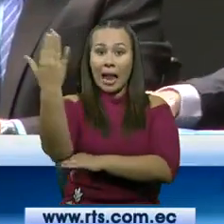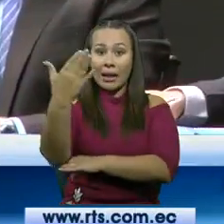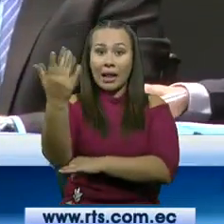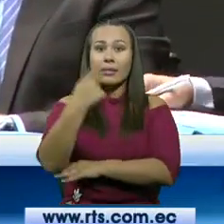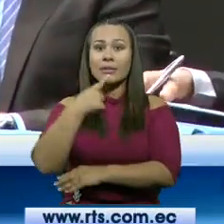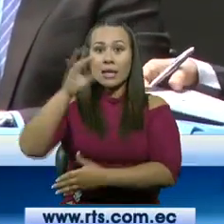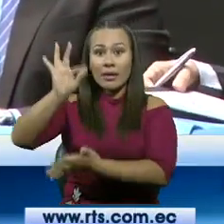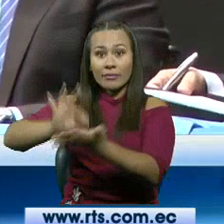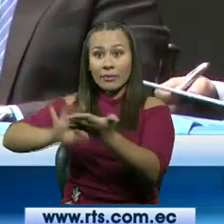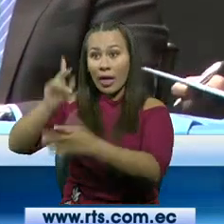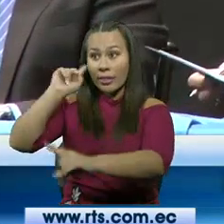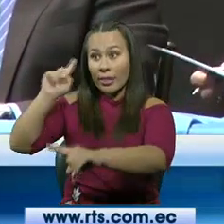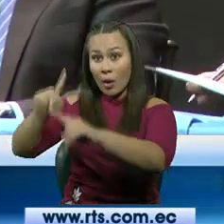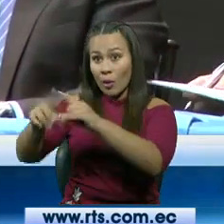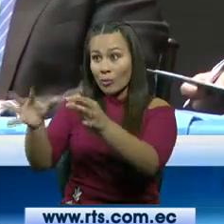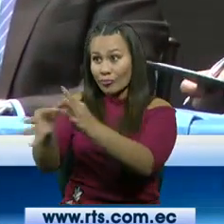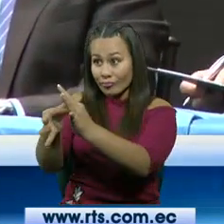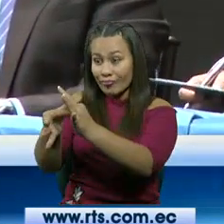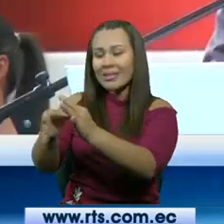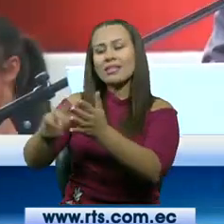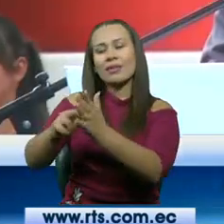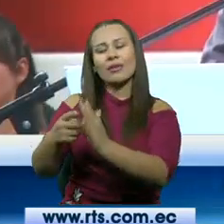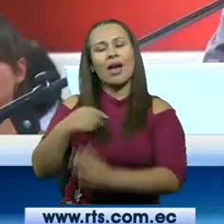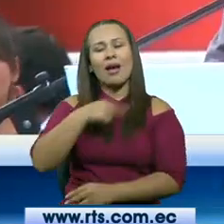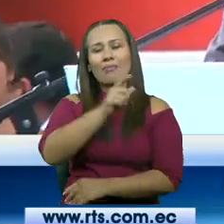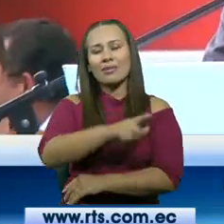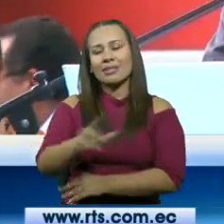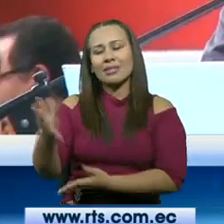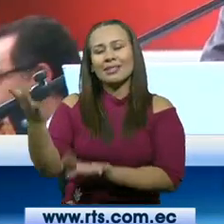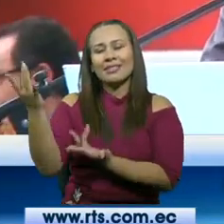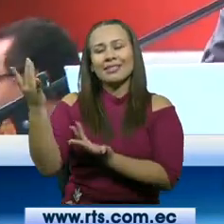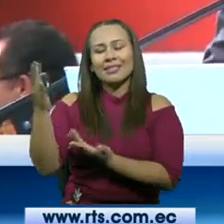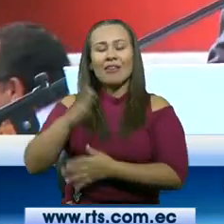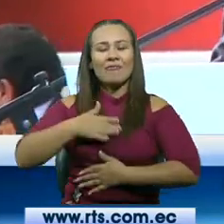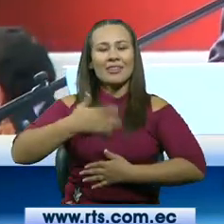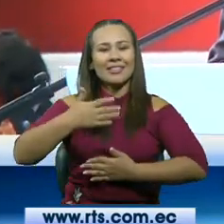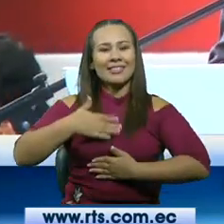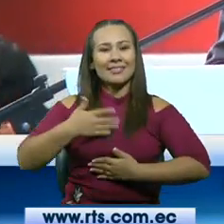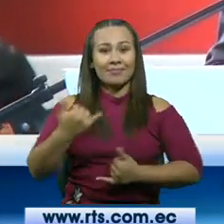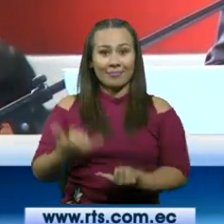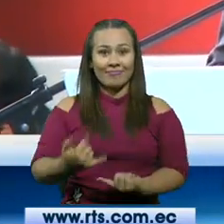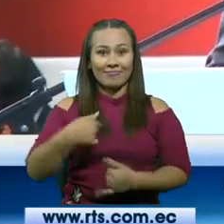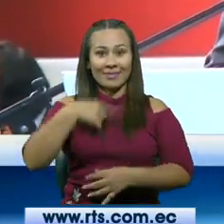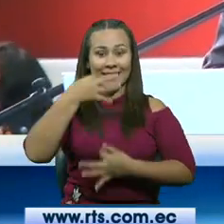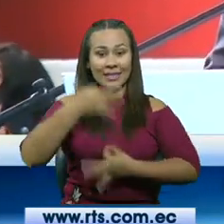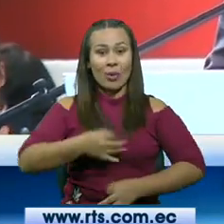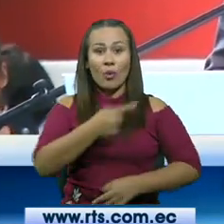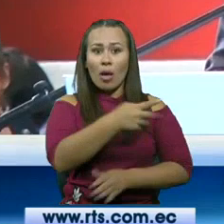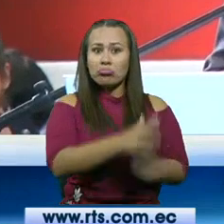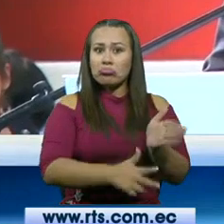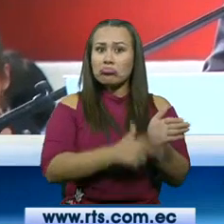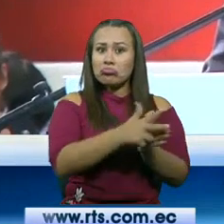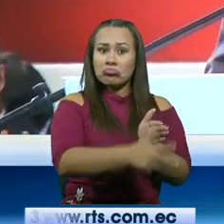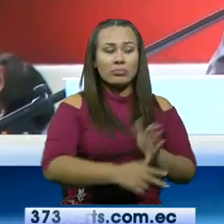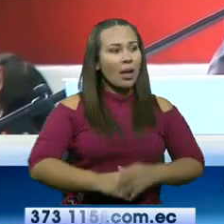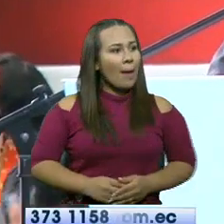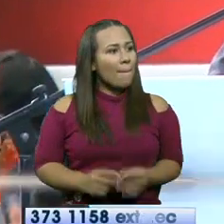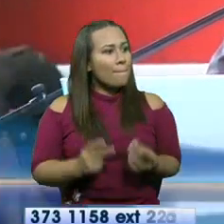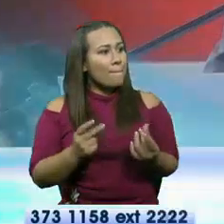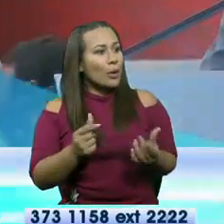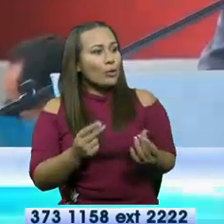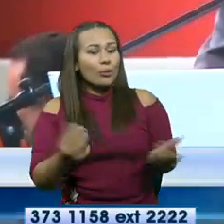que con esta firma del convenio se plasma un anhelo ciudadano. Hoy tengo la plena confianza de que este medio de transporte pronto